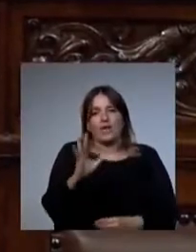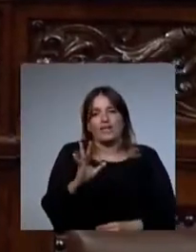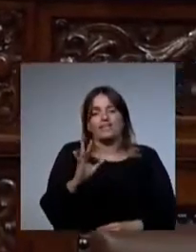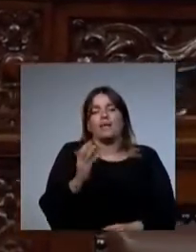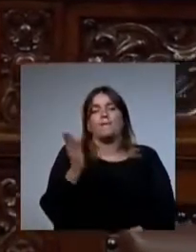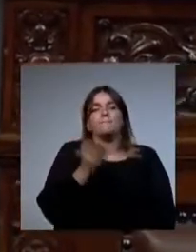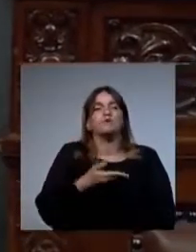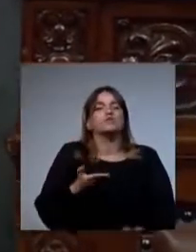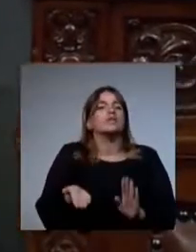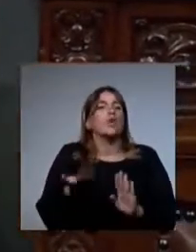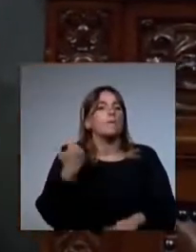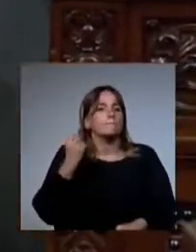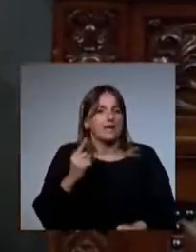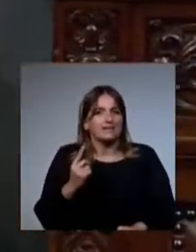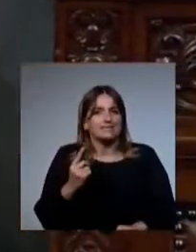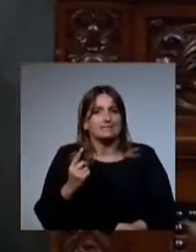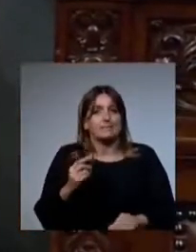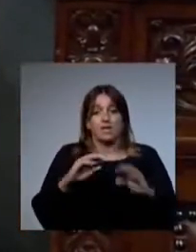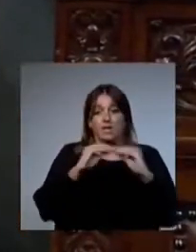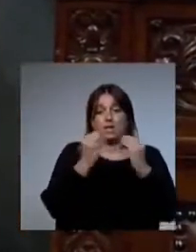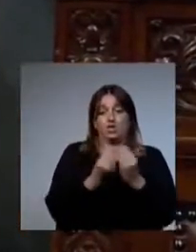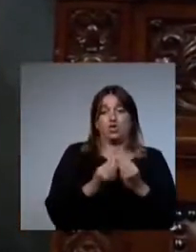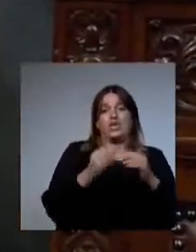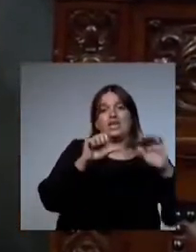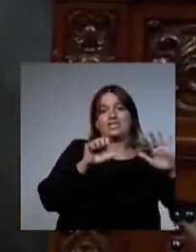40%. Pasaron de ser